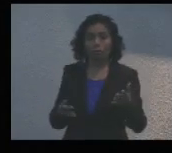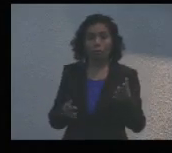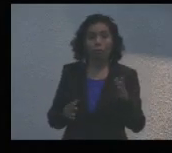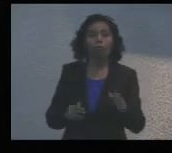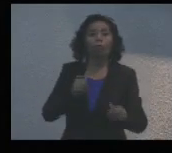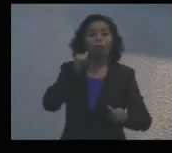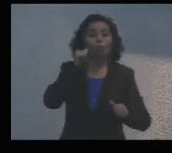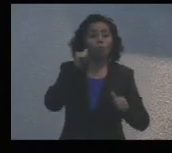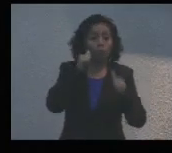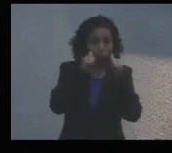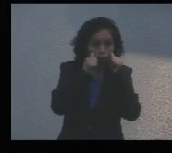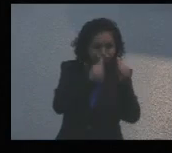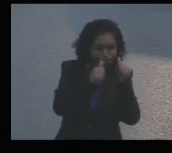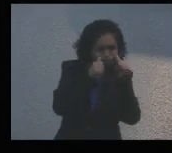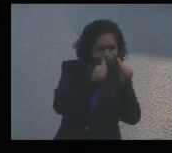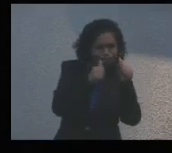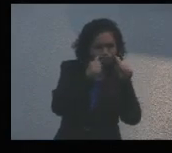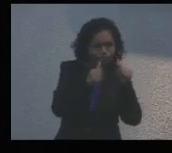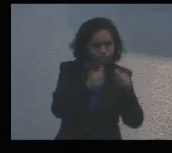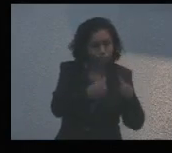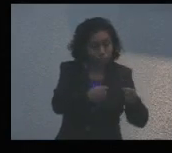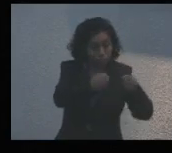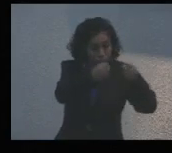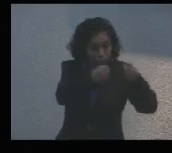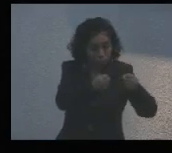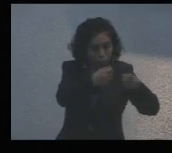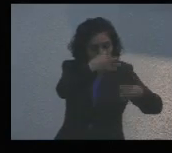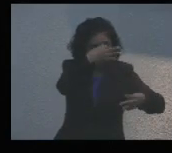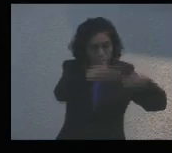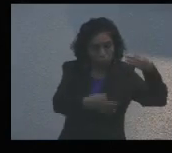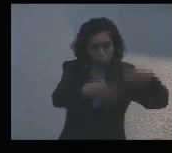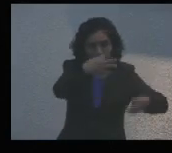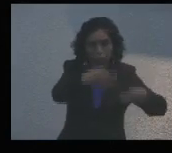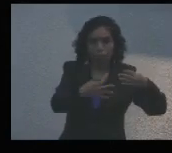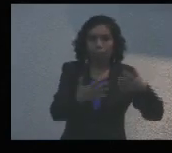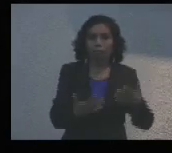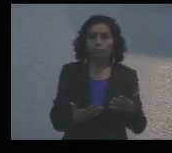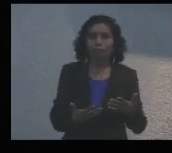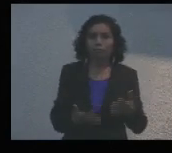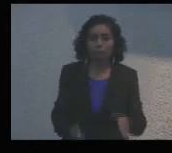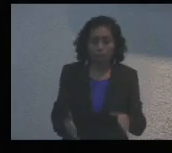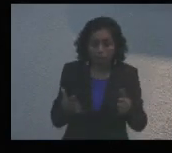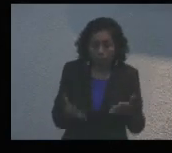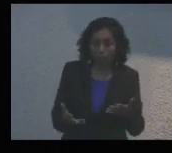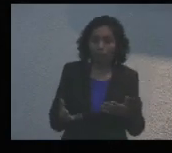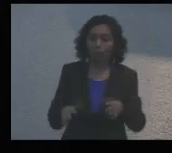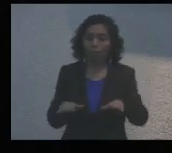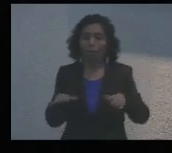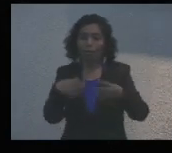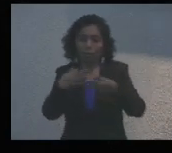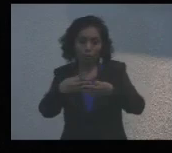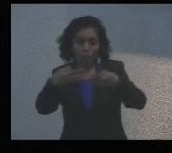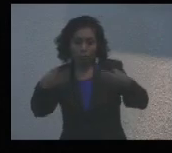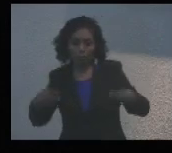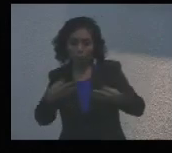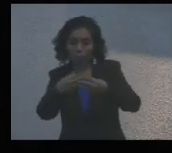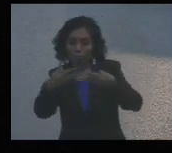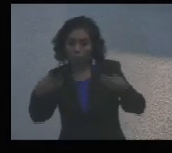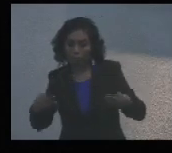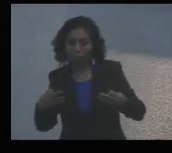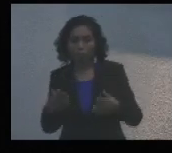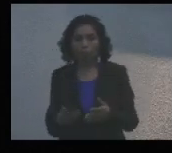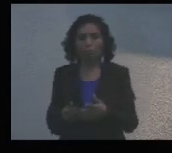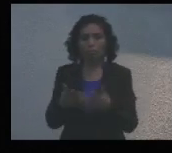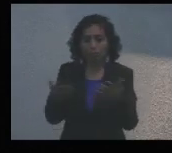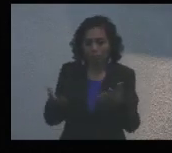atención que se le está prestando a la seguridad jurídica, a la regularización de la propiedad para el bienestar patrimonial y